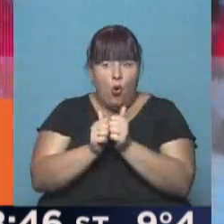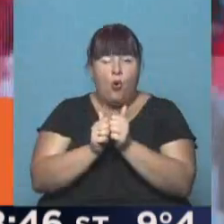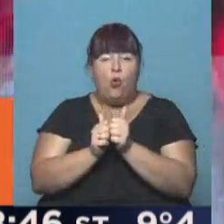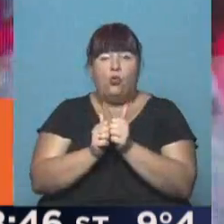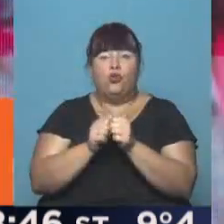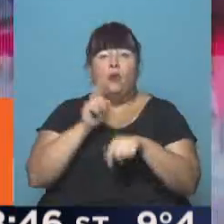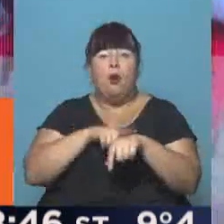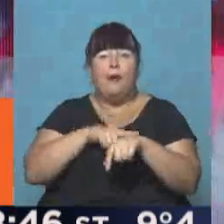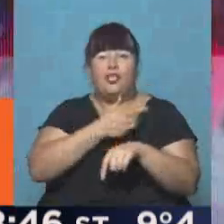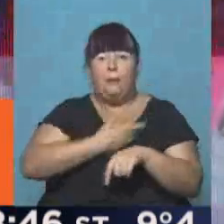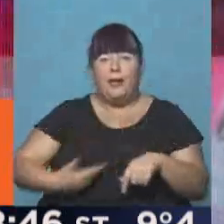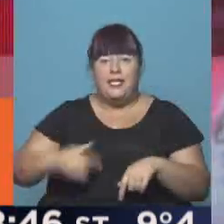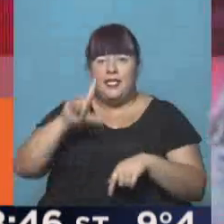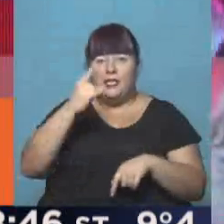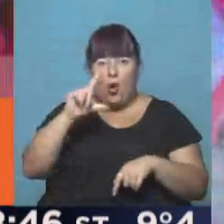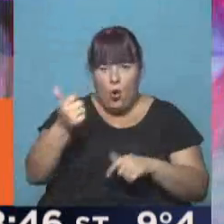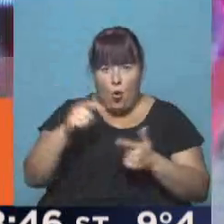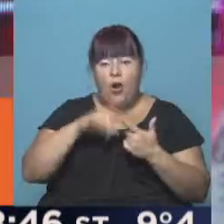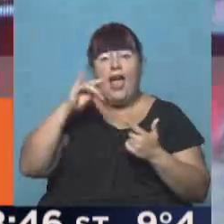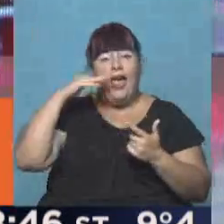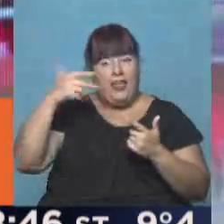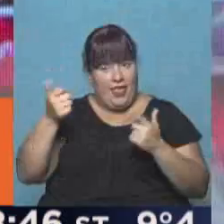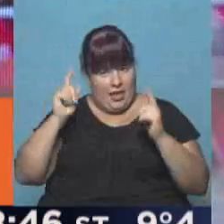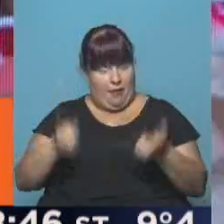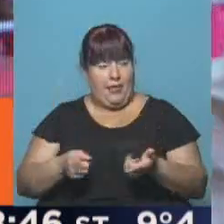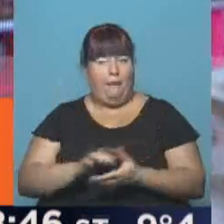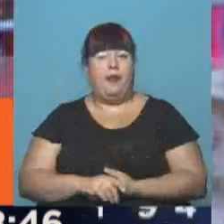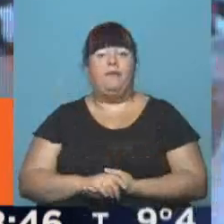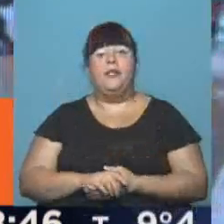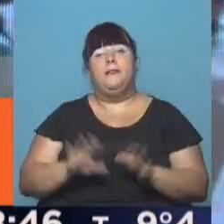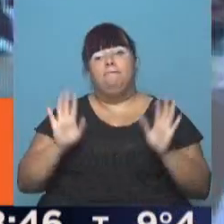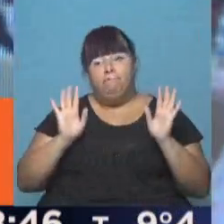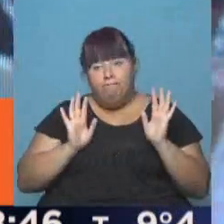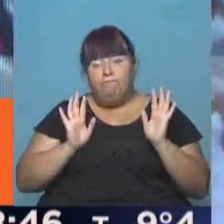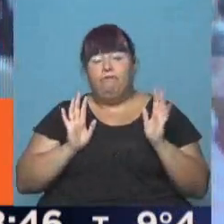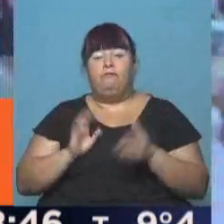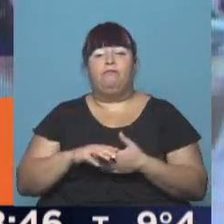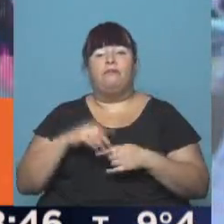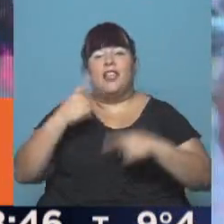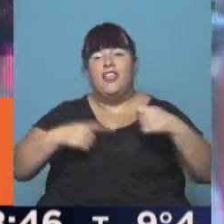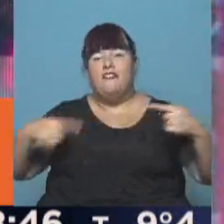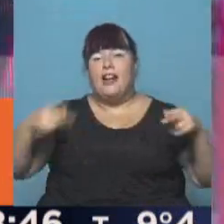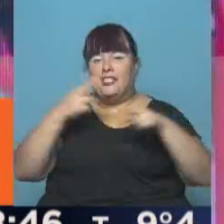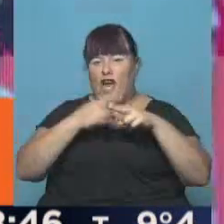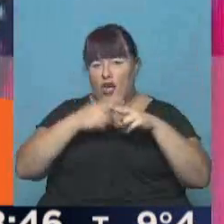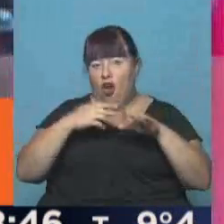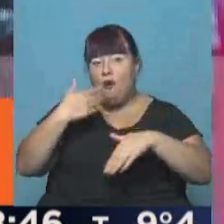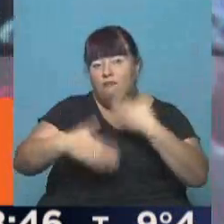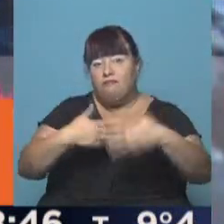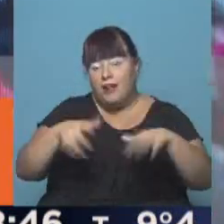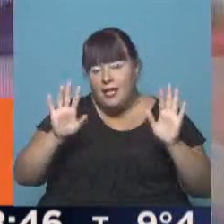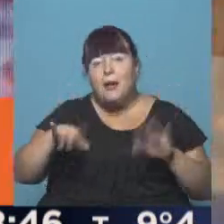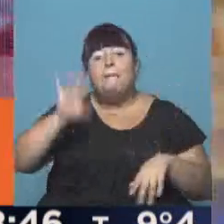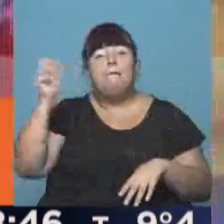la época de la presidencia de Lula y de Dilma Rousseff, de manera que hay varios nombres en danzas.